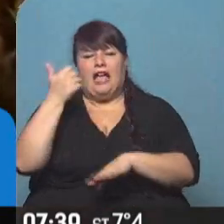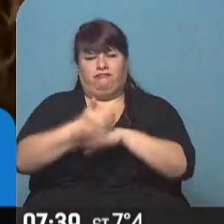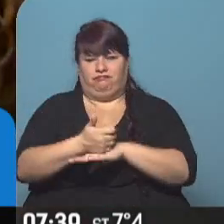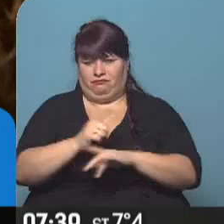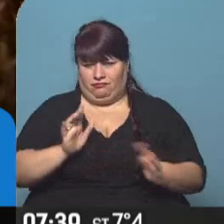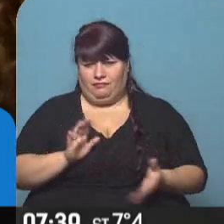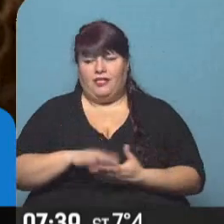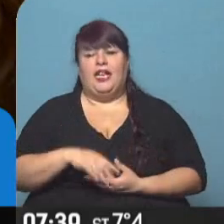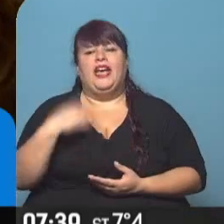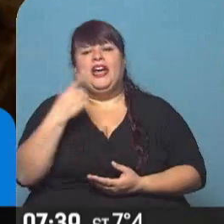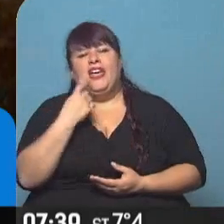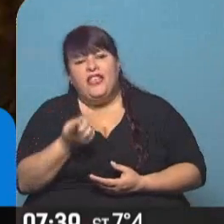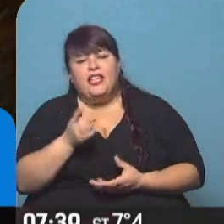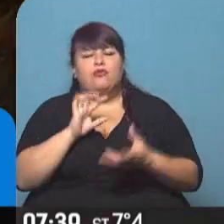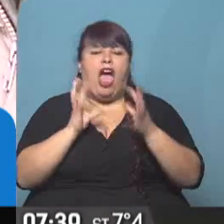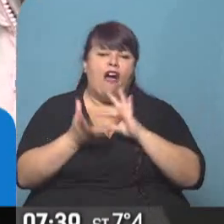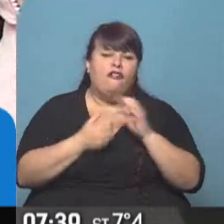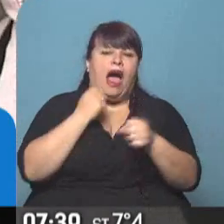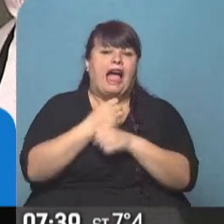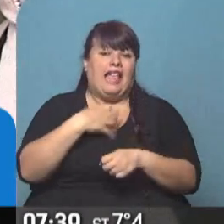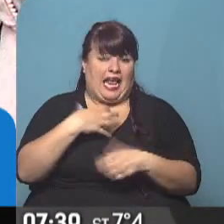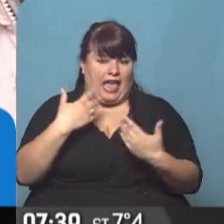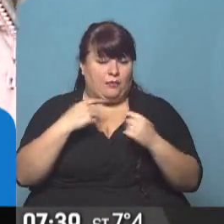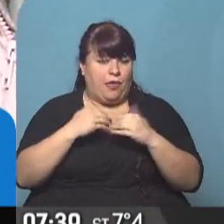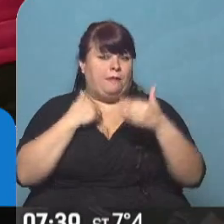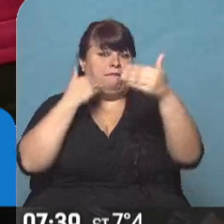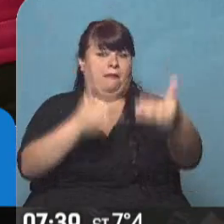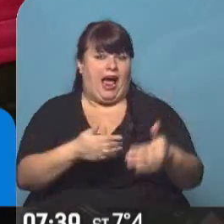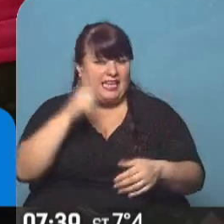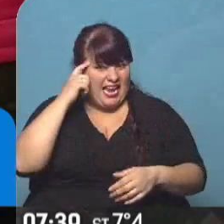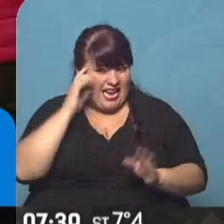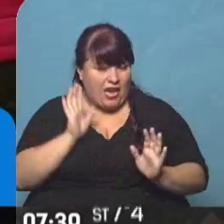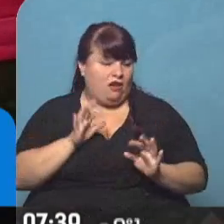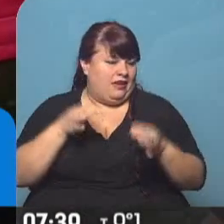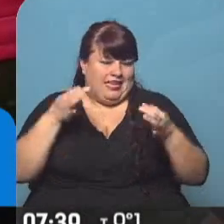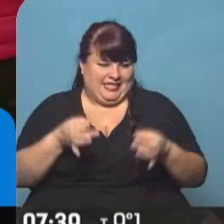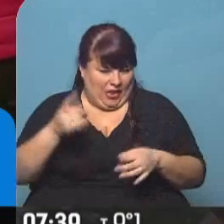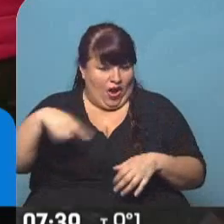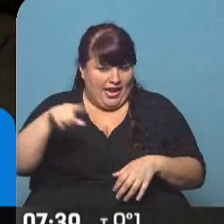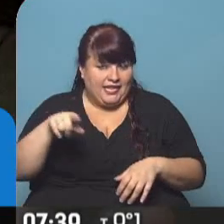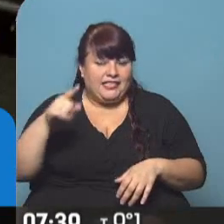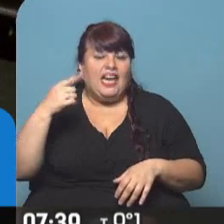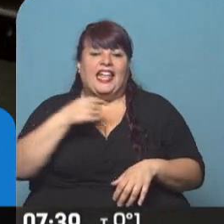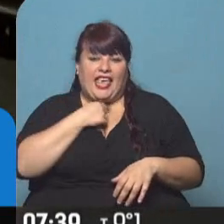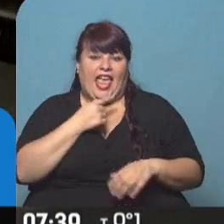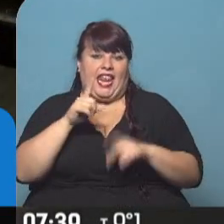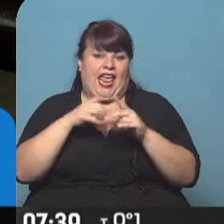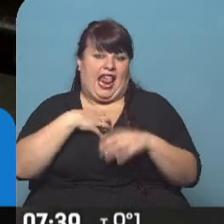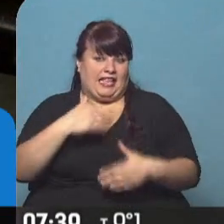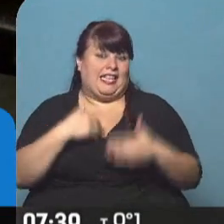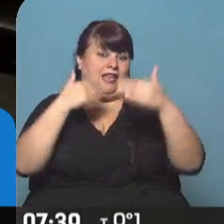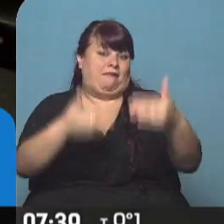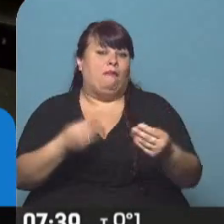presente. Sí, decían que de una u otra manera hasta las clases podían ser extendidas en el mes de enero. Seguramente ellos tengan la voluntad de extender las clases